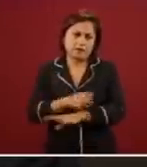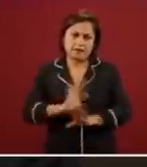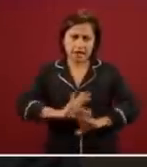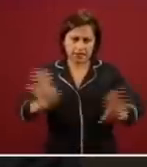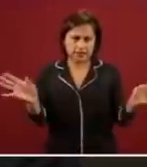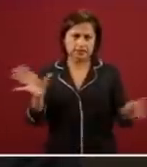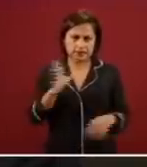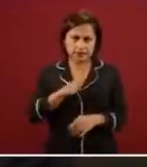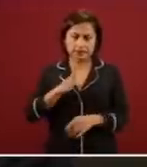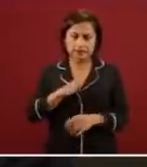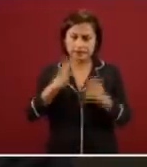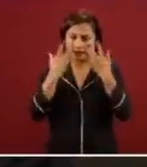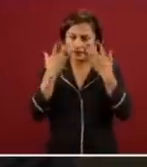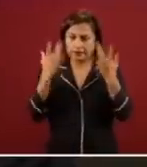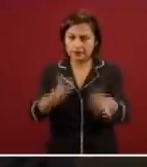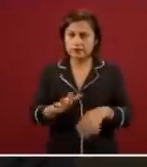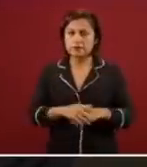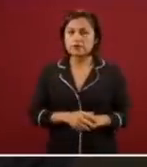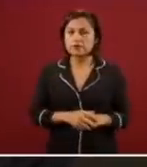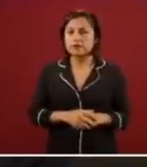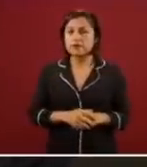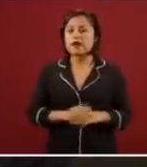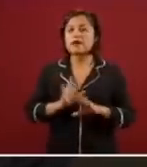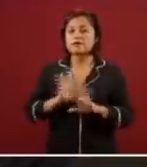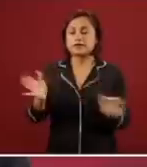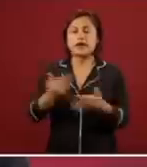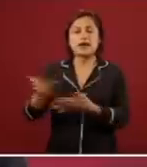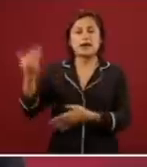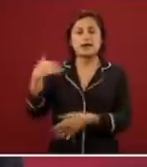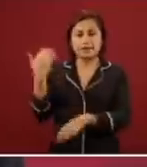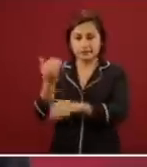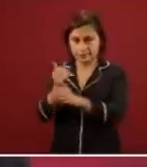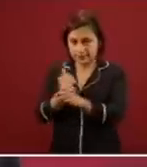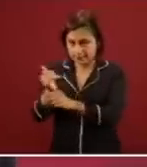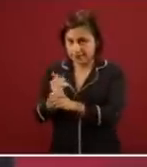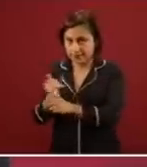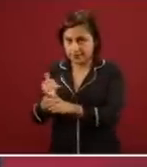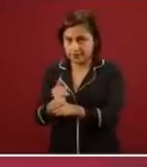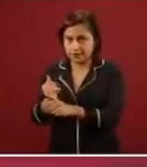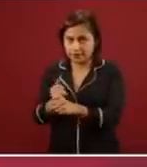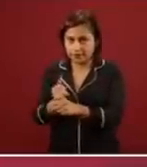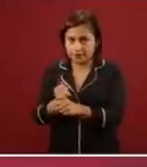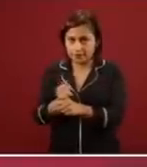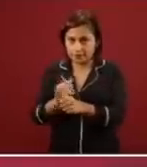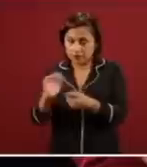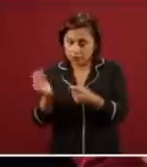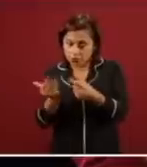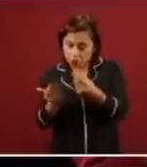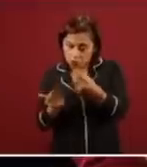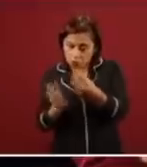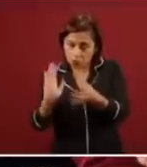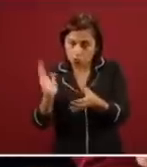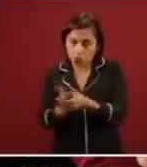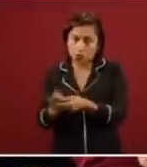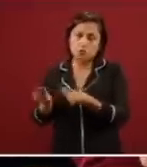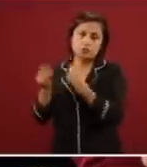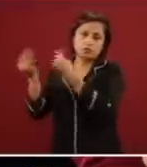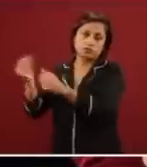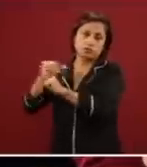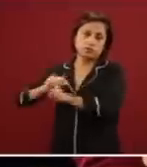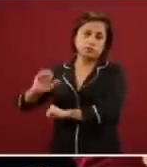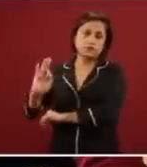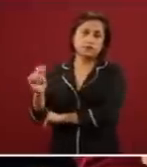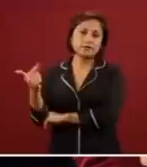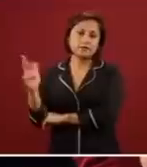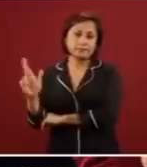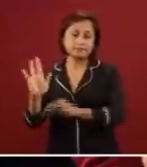esa información es la que tiene la Fiscalía. Finalmente, en otro tema, si